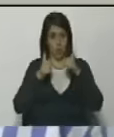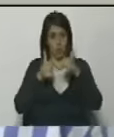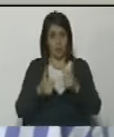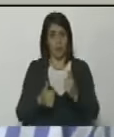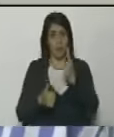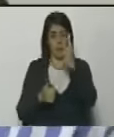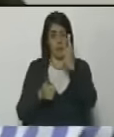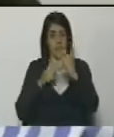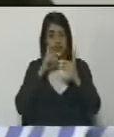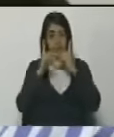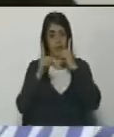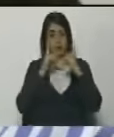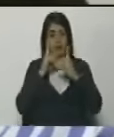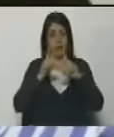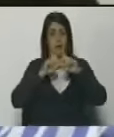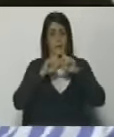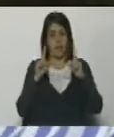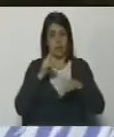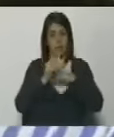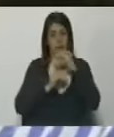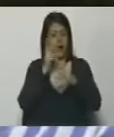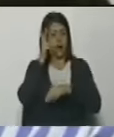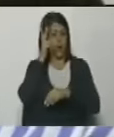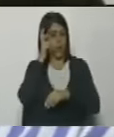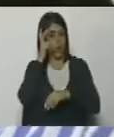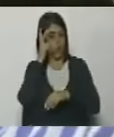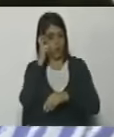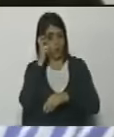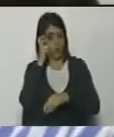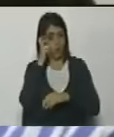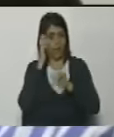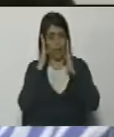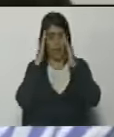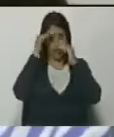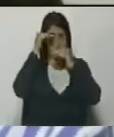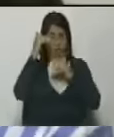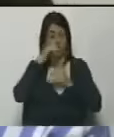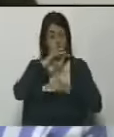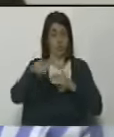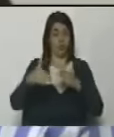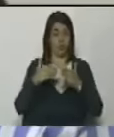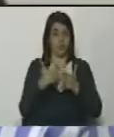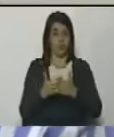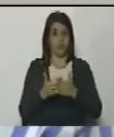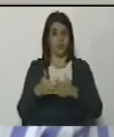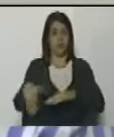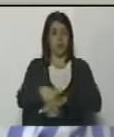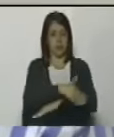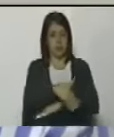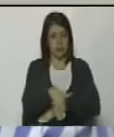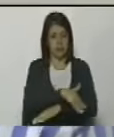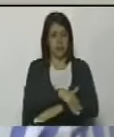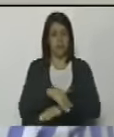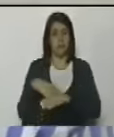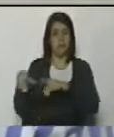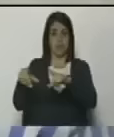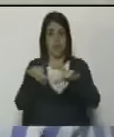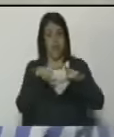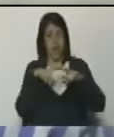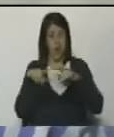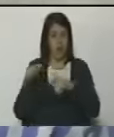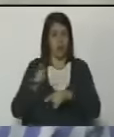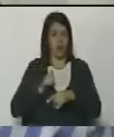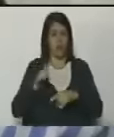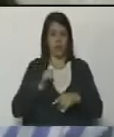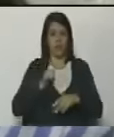una primera discusión, pero que será escuchado con oído atento, puesto en la calle, en la tierra, en todos